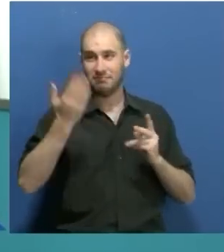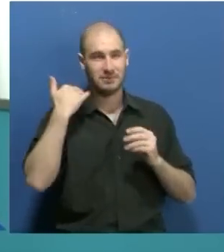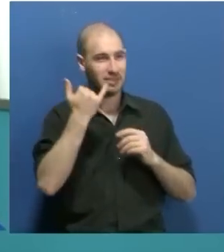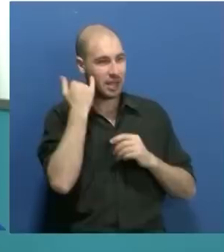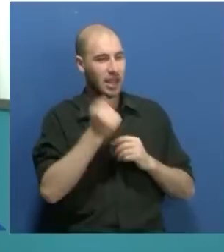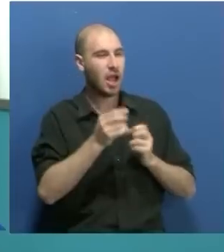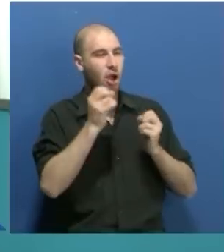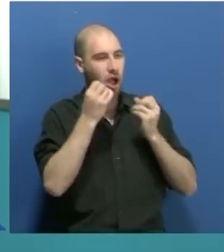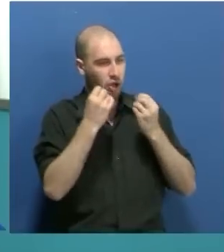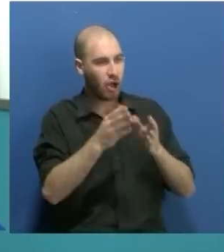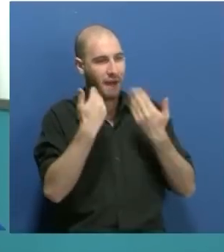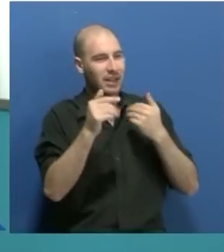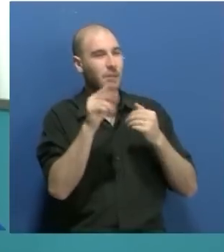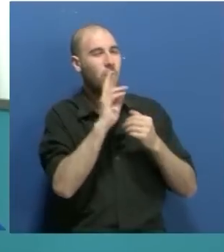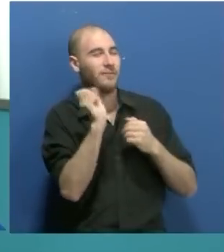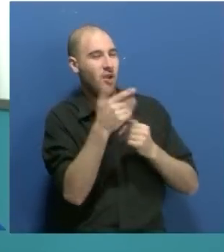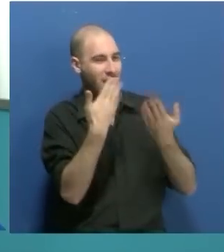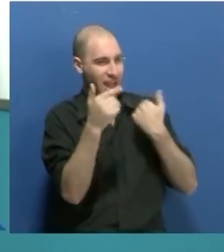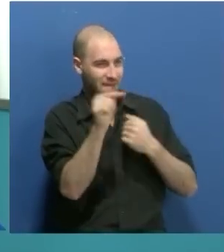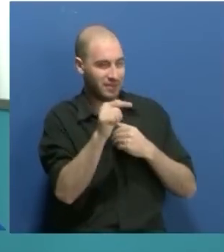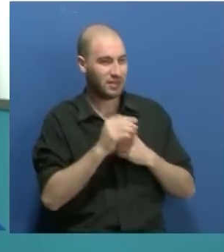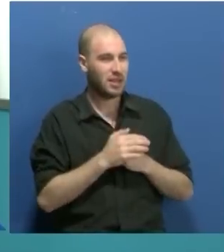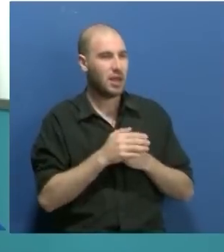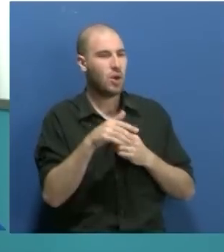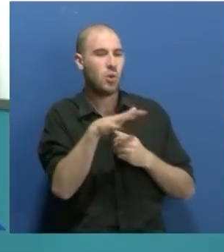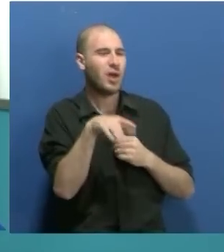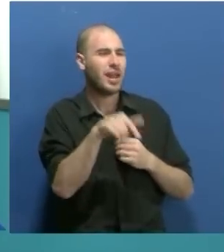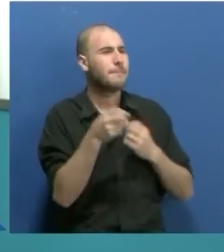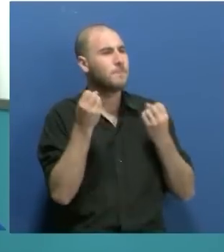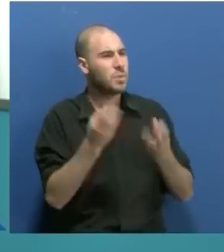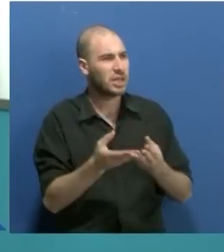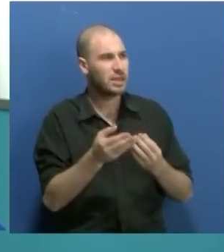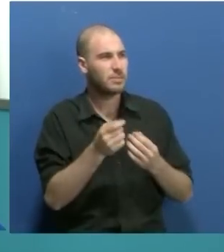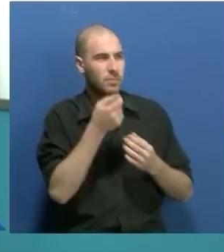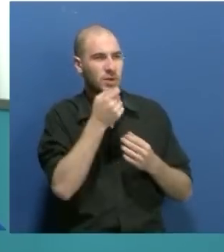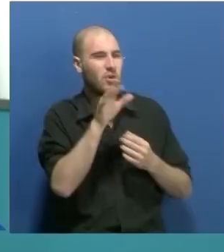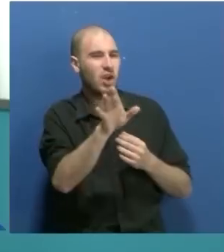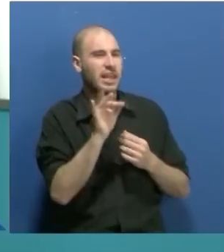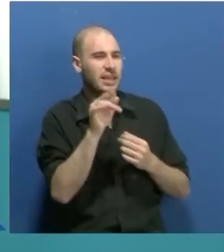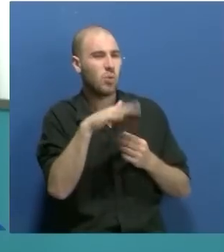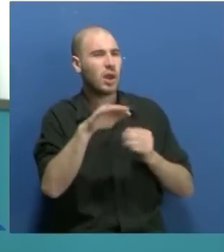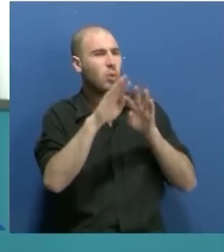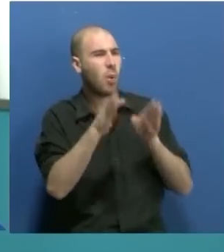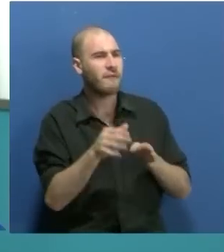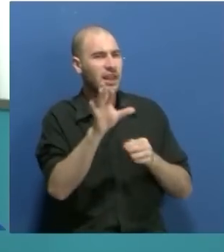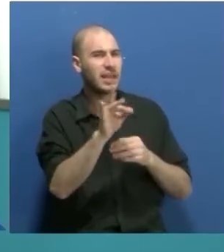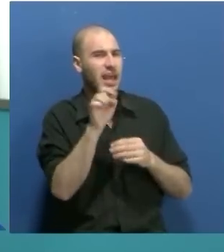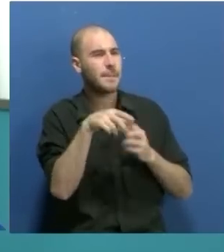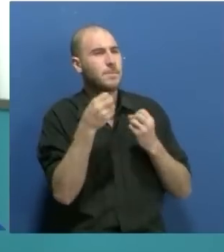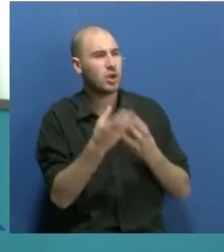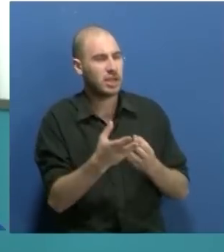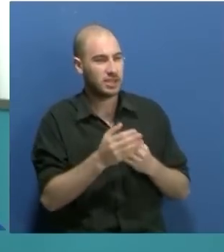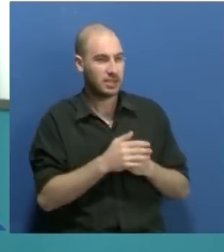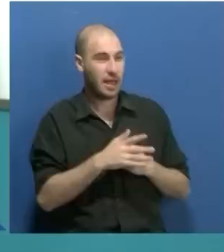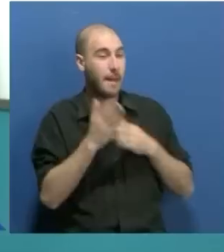Y arrancar un poco la charla con vos, Alejandra. ¿Por qué el lugar? ¿Por qué la elección de Villa Las Cuevas? Que ya, bueno,